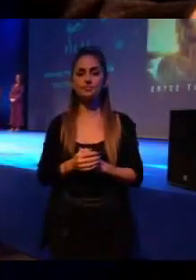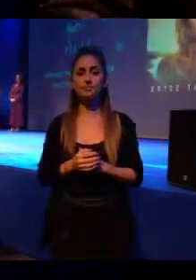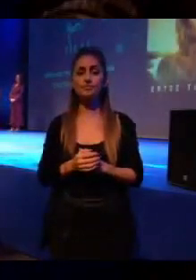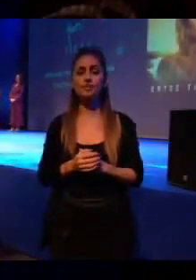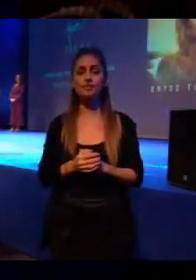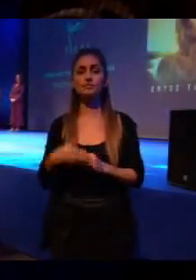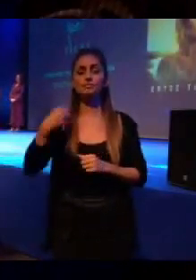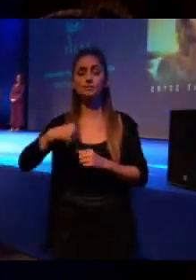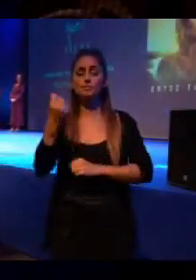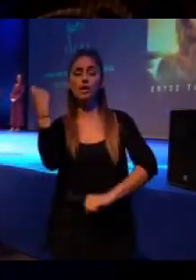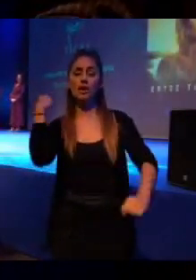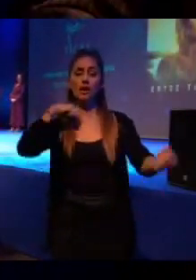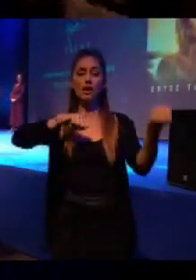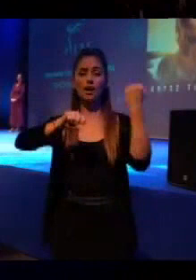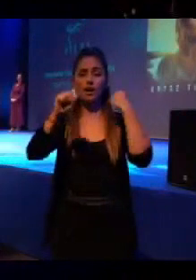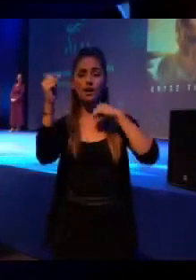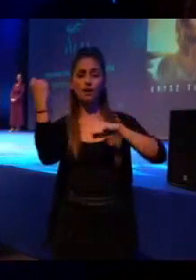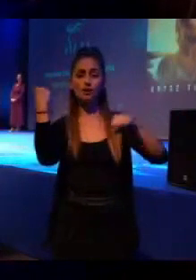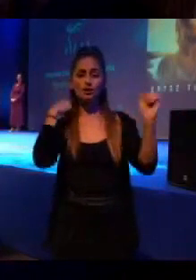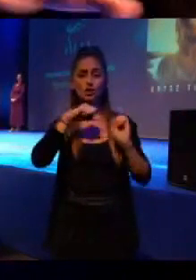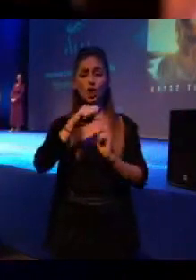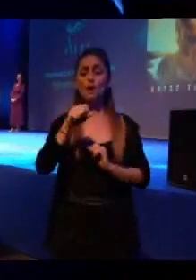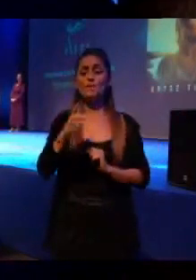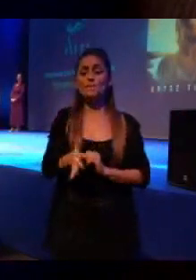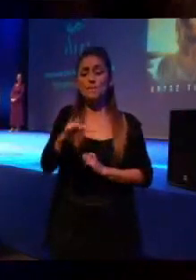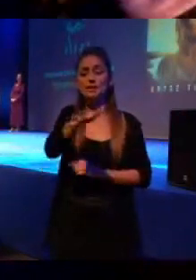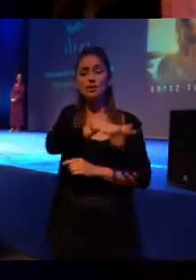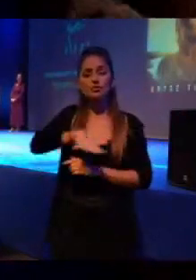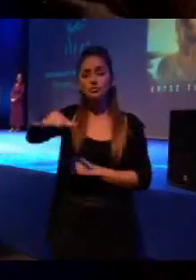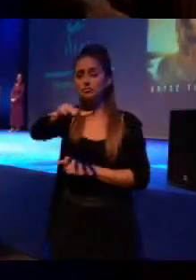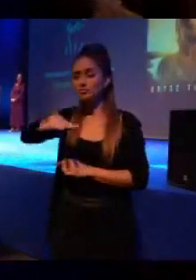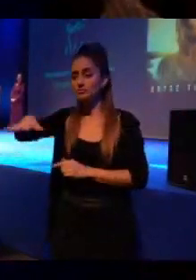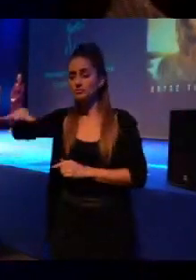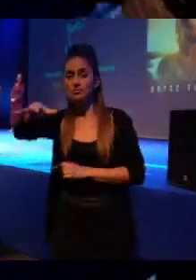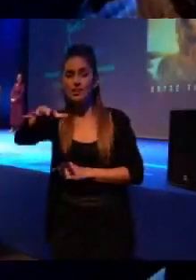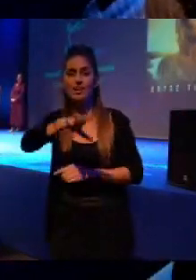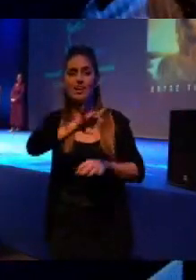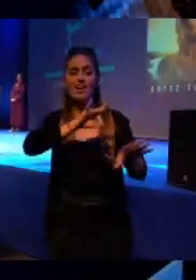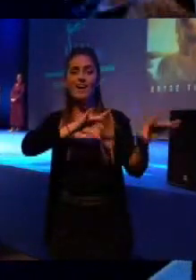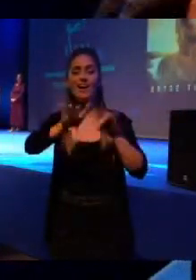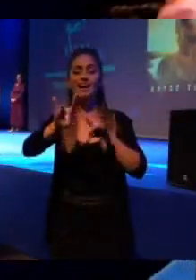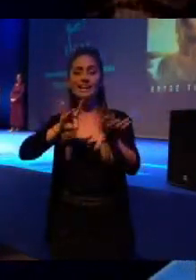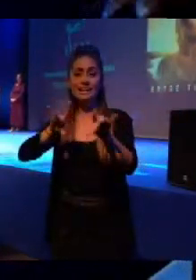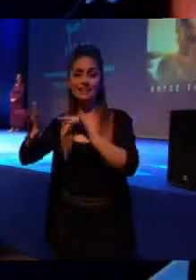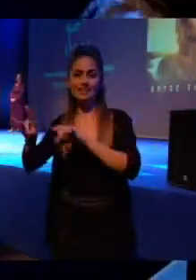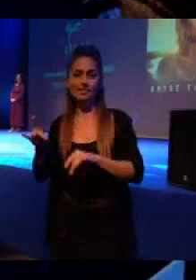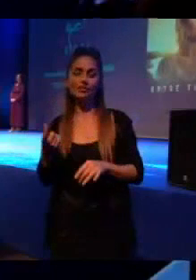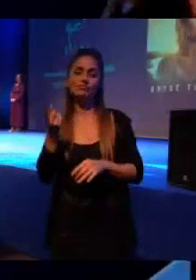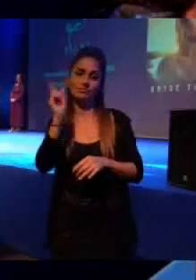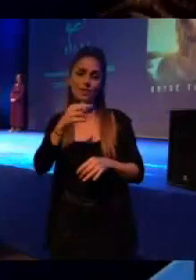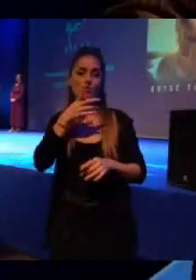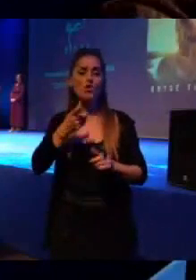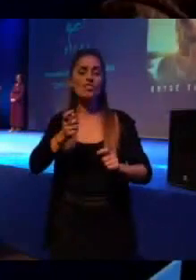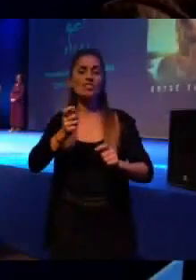los actores y a todas estas localizaciones que conforman este, digamos, personaje principal y muchas veces protagonista, como